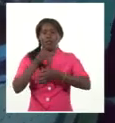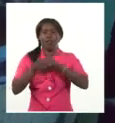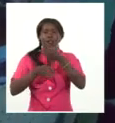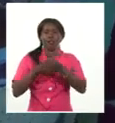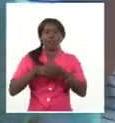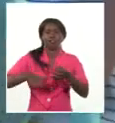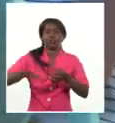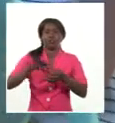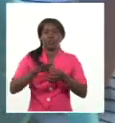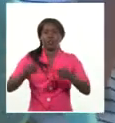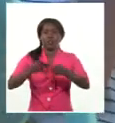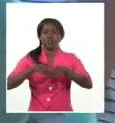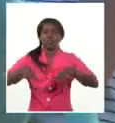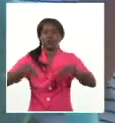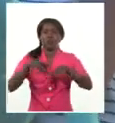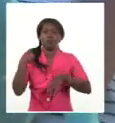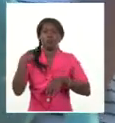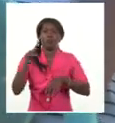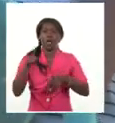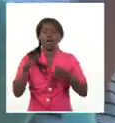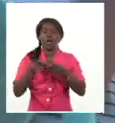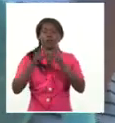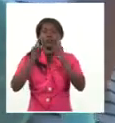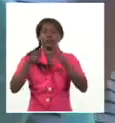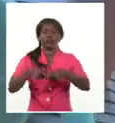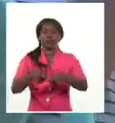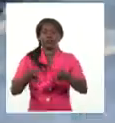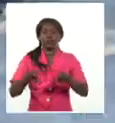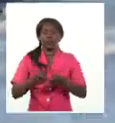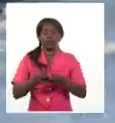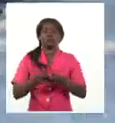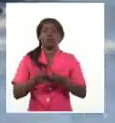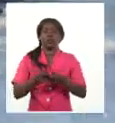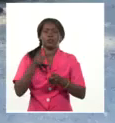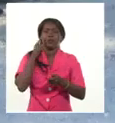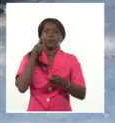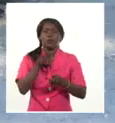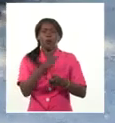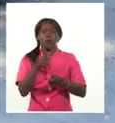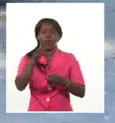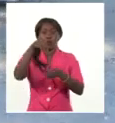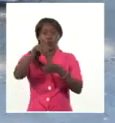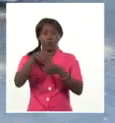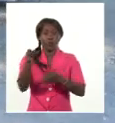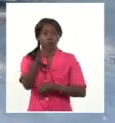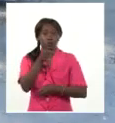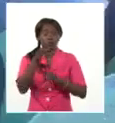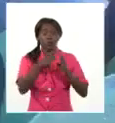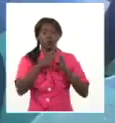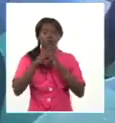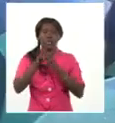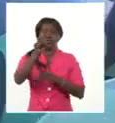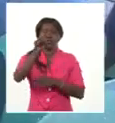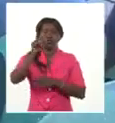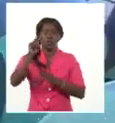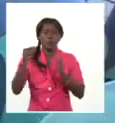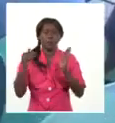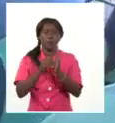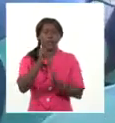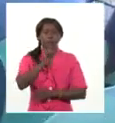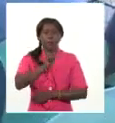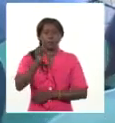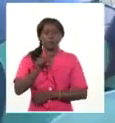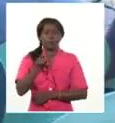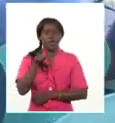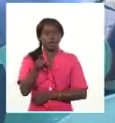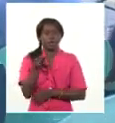km de la cabecera provincial y con una población de más de 4.600 habitantes en intercambio con sus pobladores se conoció